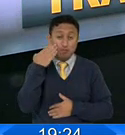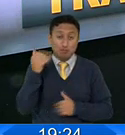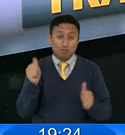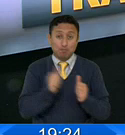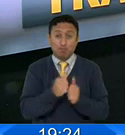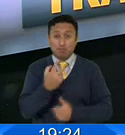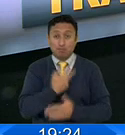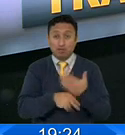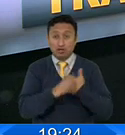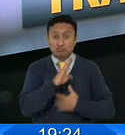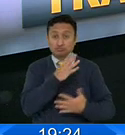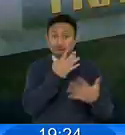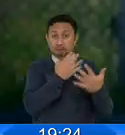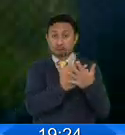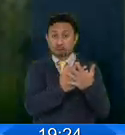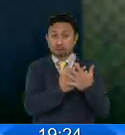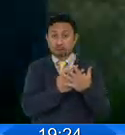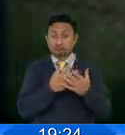encarcelados